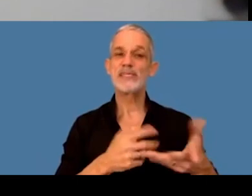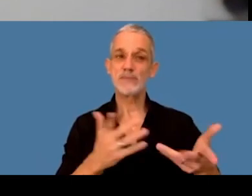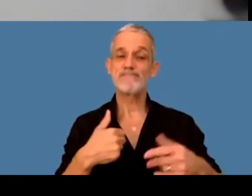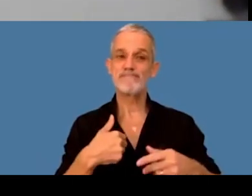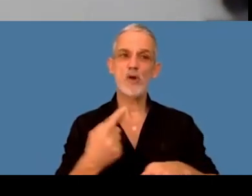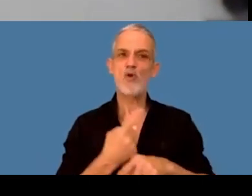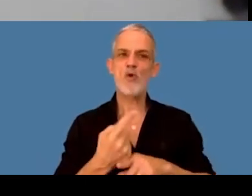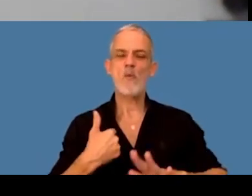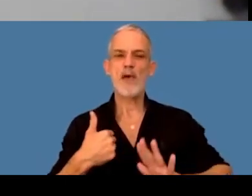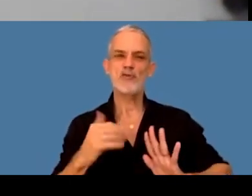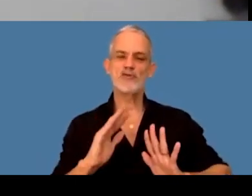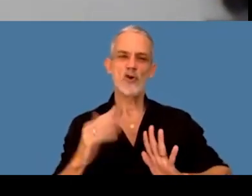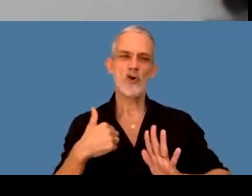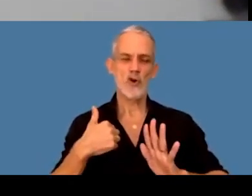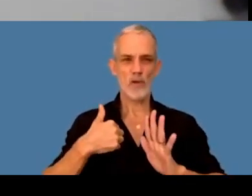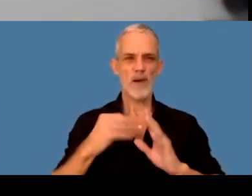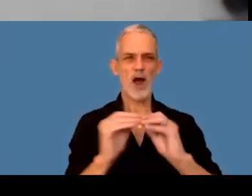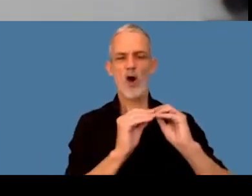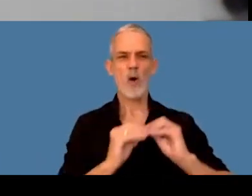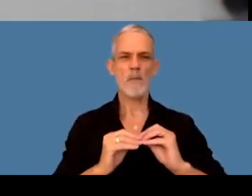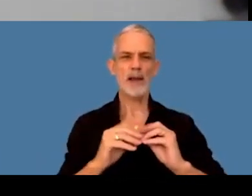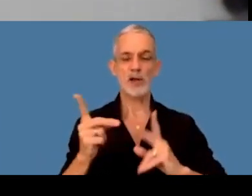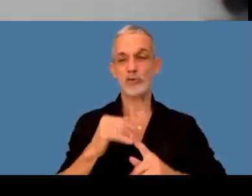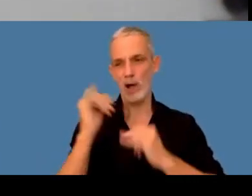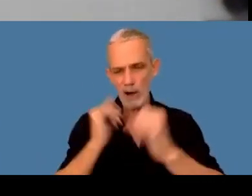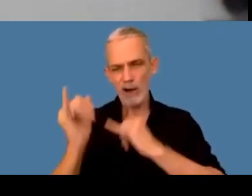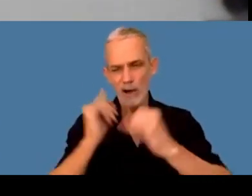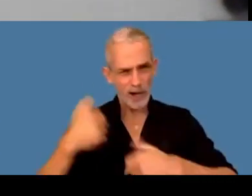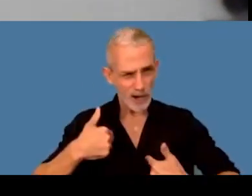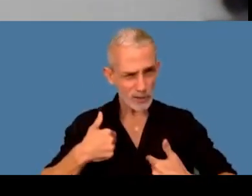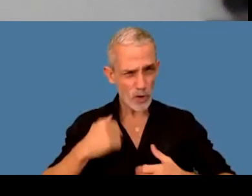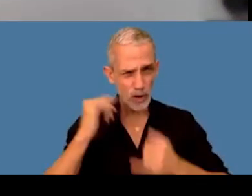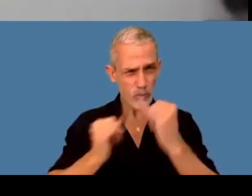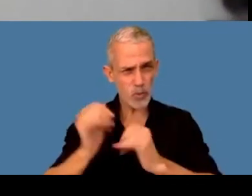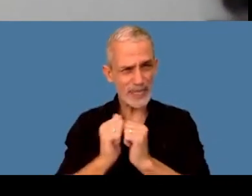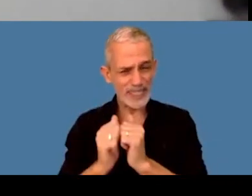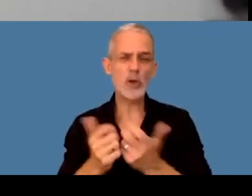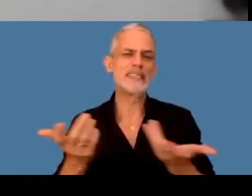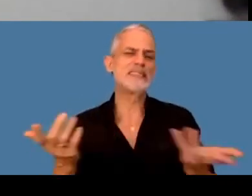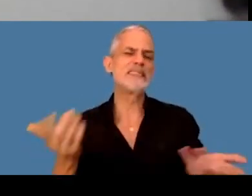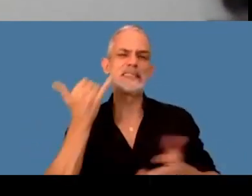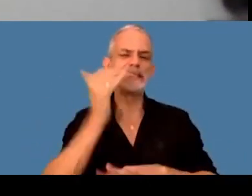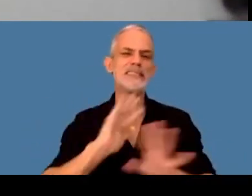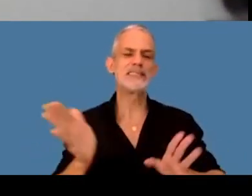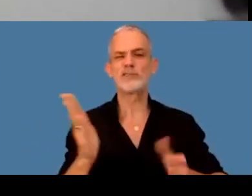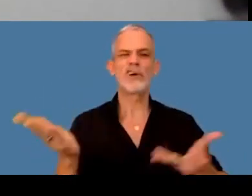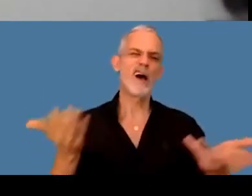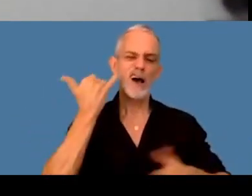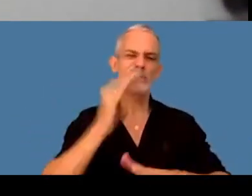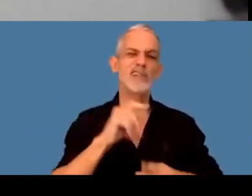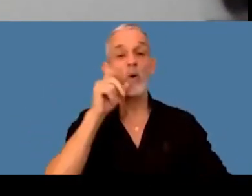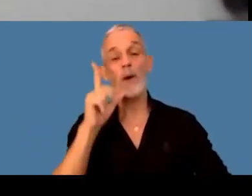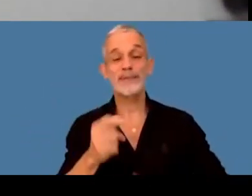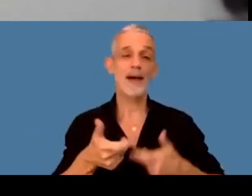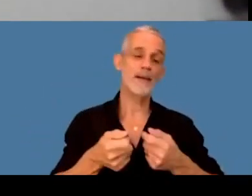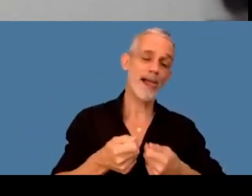como digamos, a mis compañeros ponerme a charlar de todo esto de historia, porque ellos están, que se mandan WhatsApp, que mandan